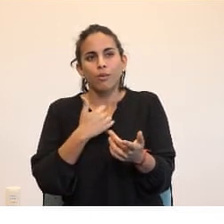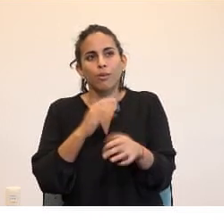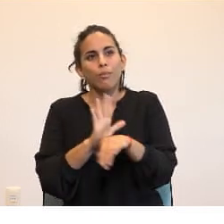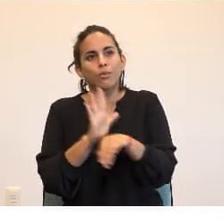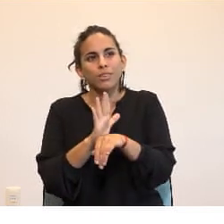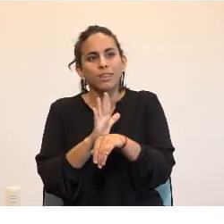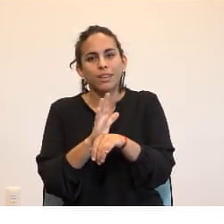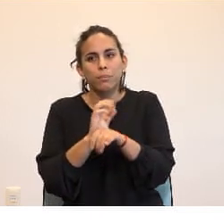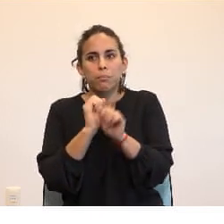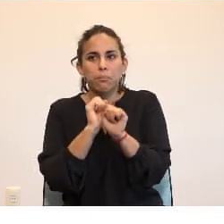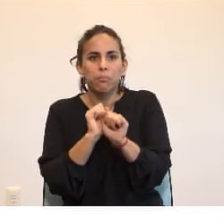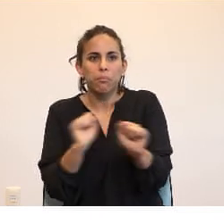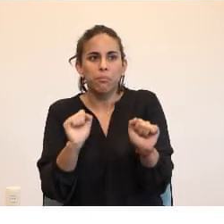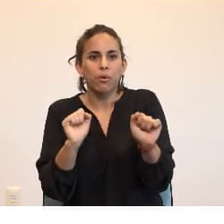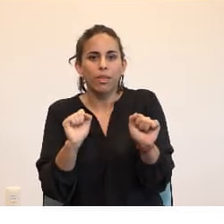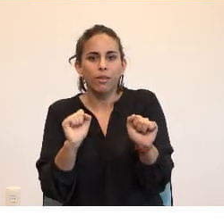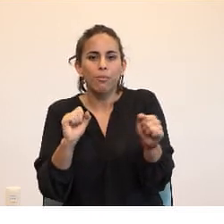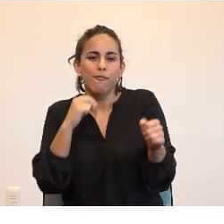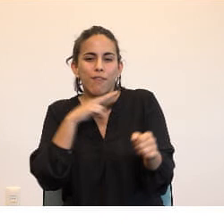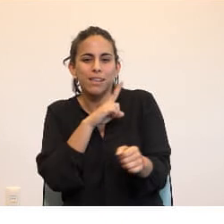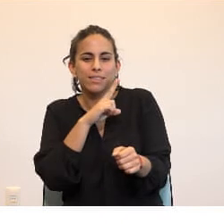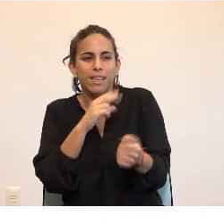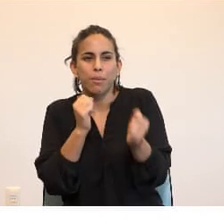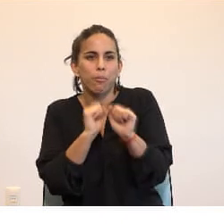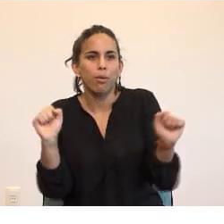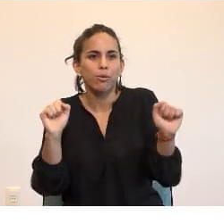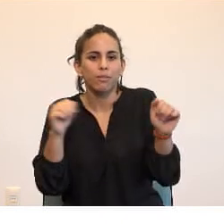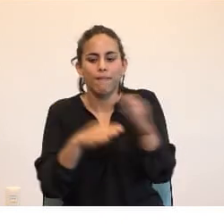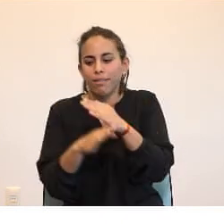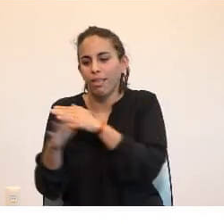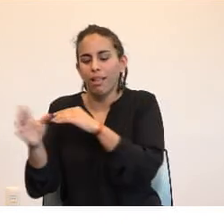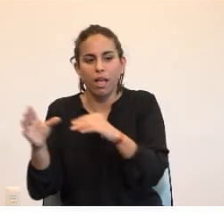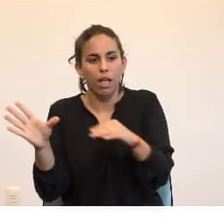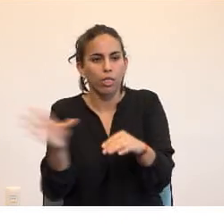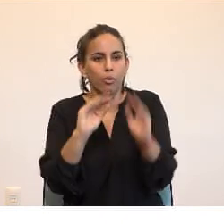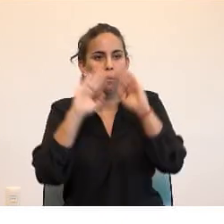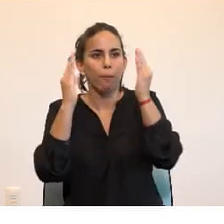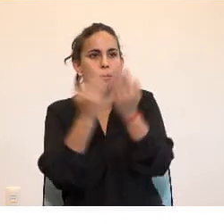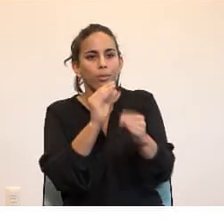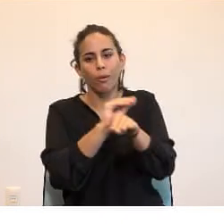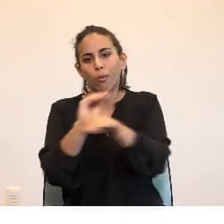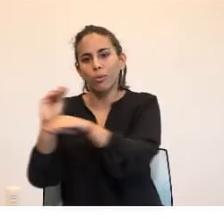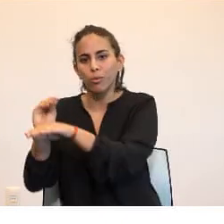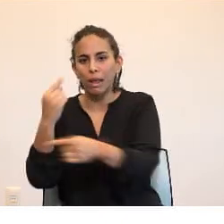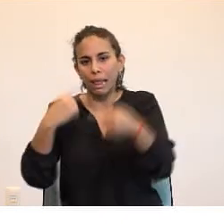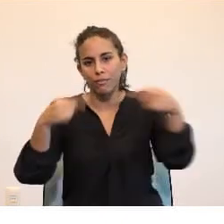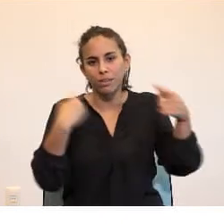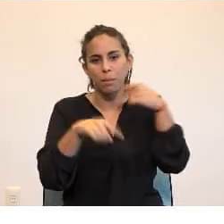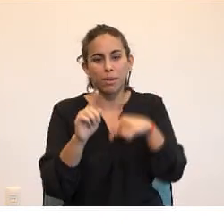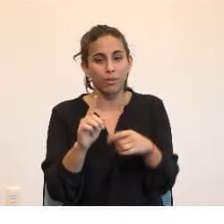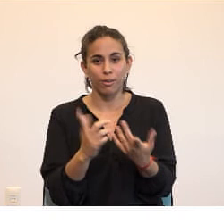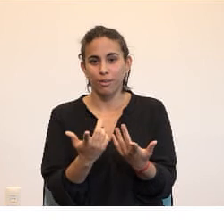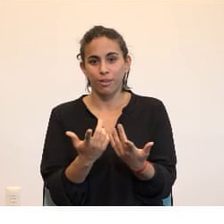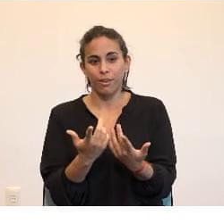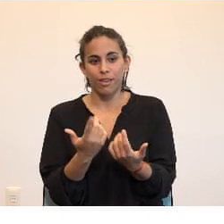de que podemos acceder a todo el mundo y a las diversas culturas y a la diferencia, y sin embargo sabemos